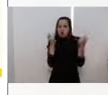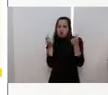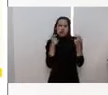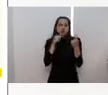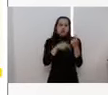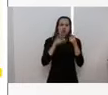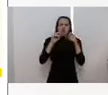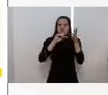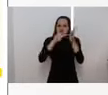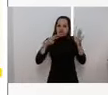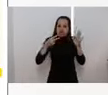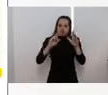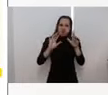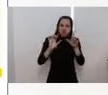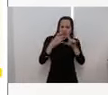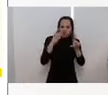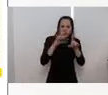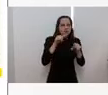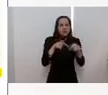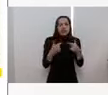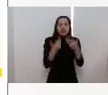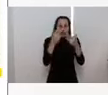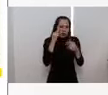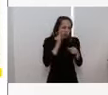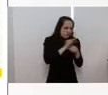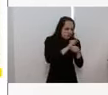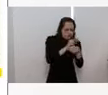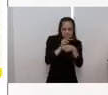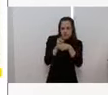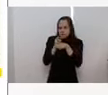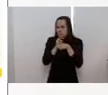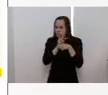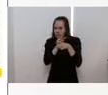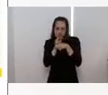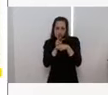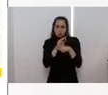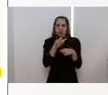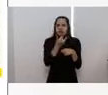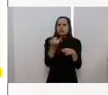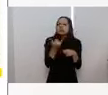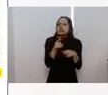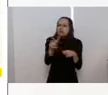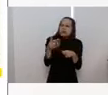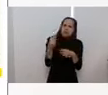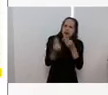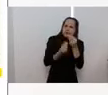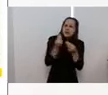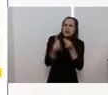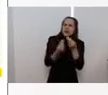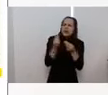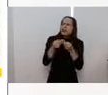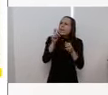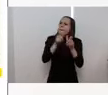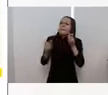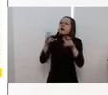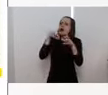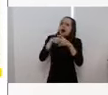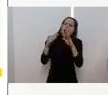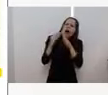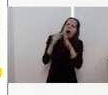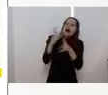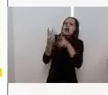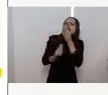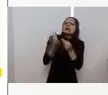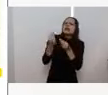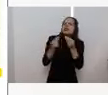permitirá evidenciar o tenemos esa plataforma que nos permite evidenciar que están haciendo estas personas en casa y